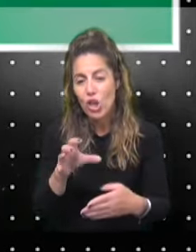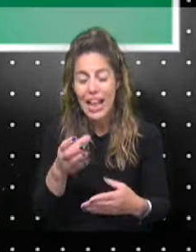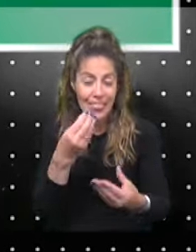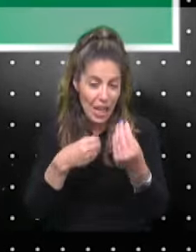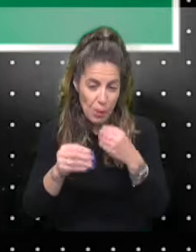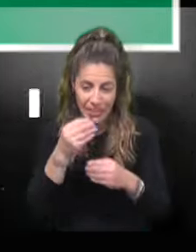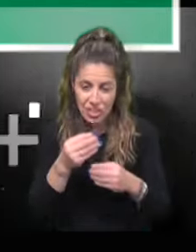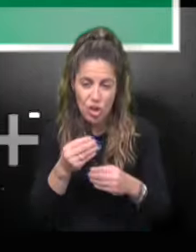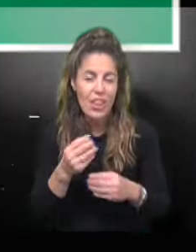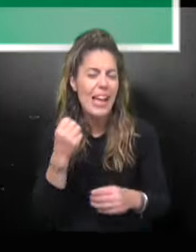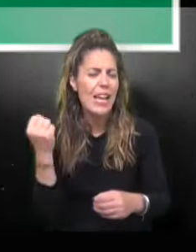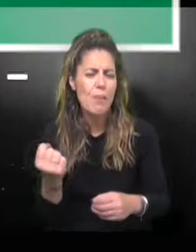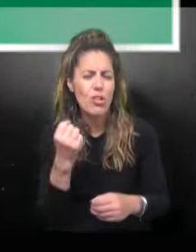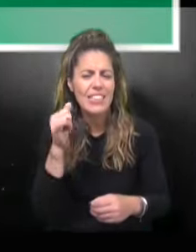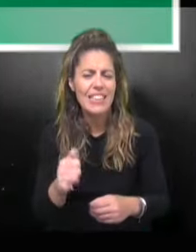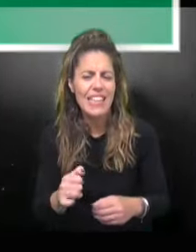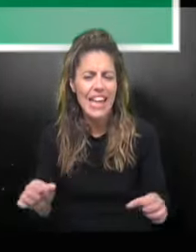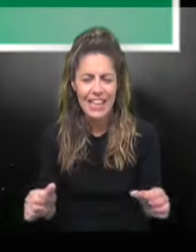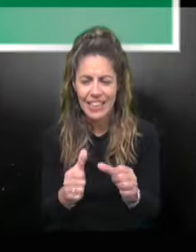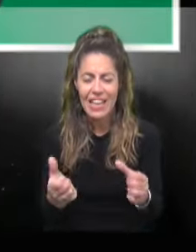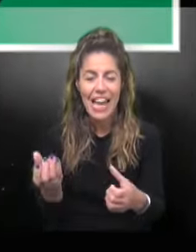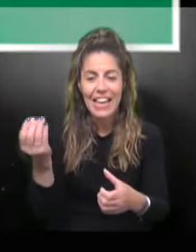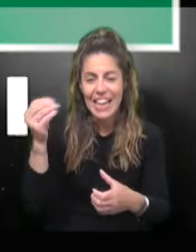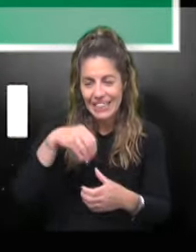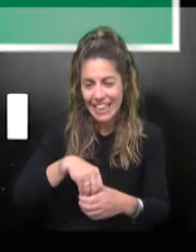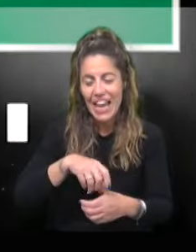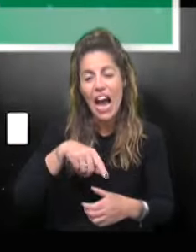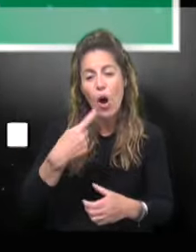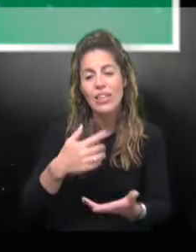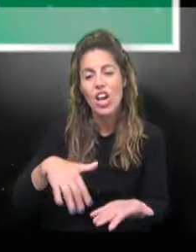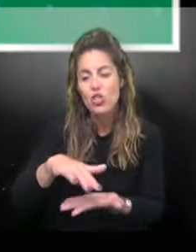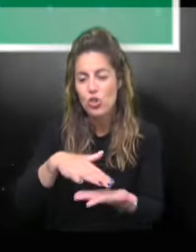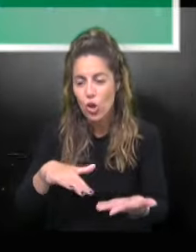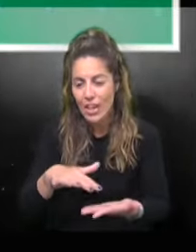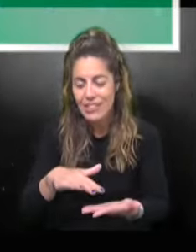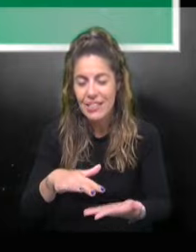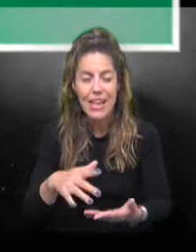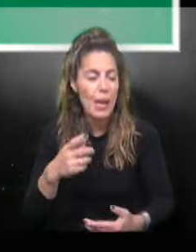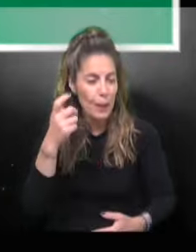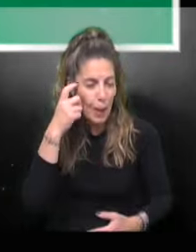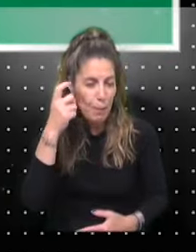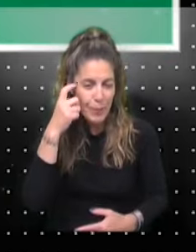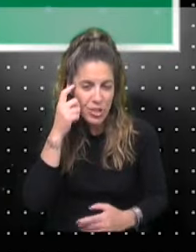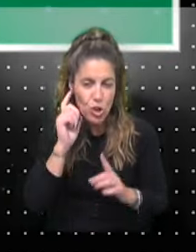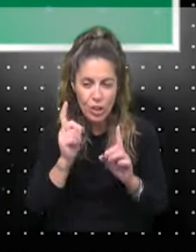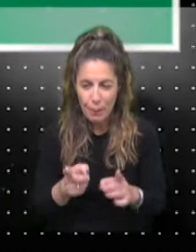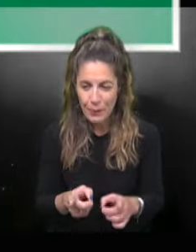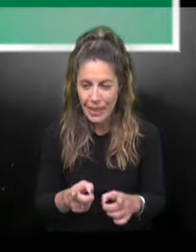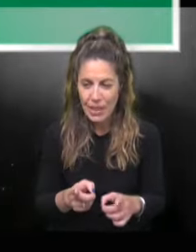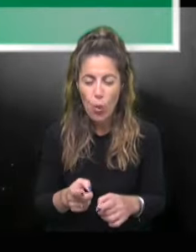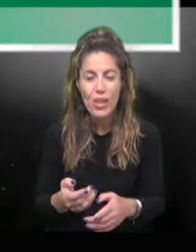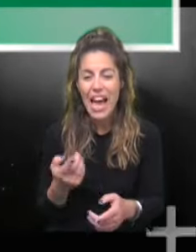otras zonas de la región como bien lo dice el nombre que Además pienso tienen un un